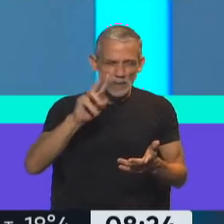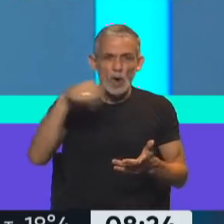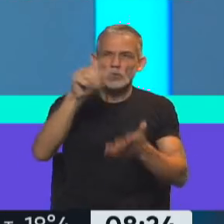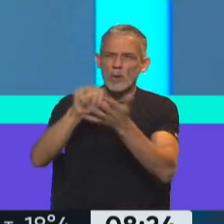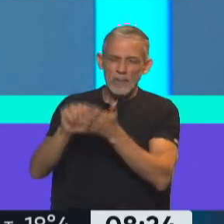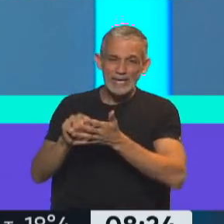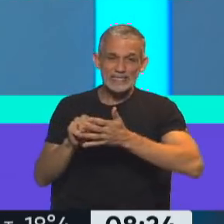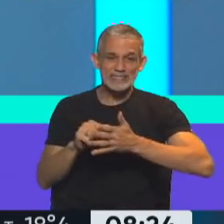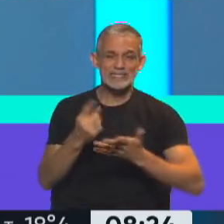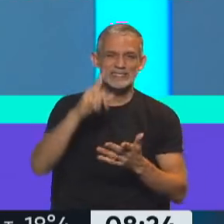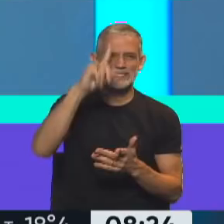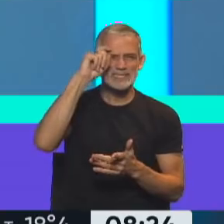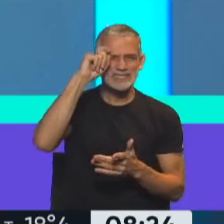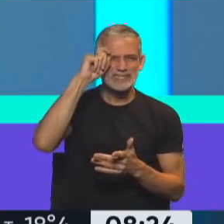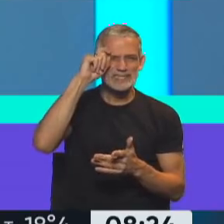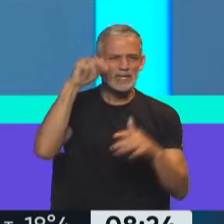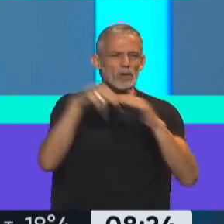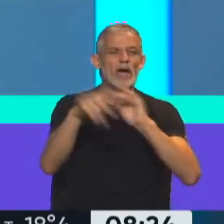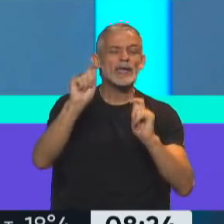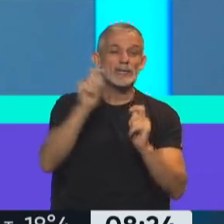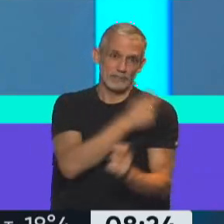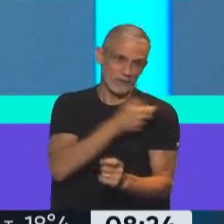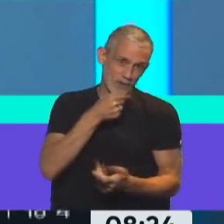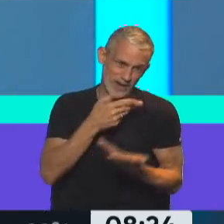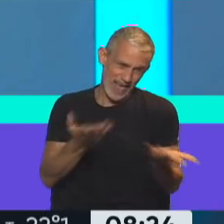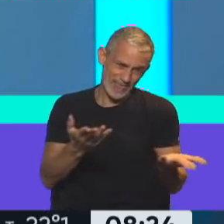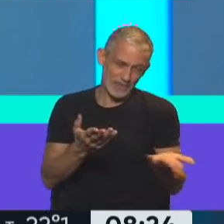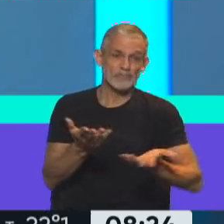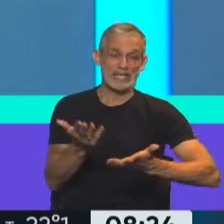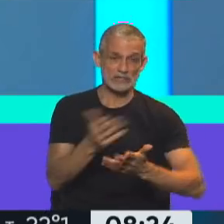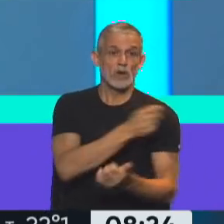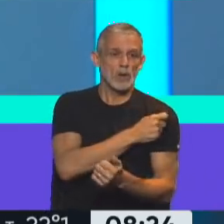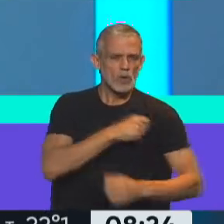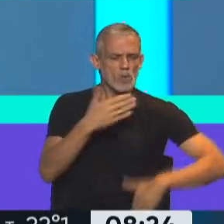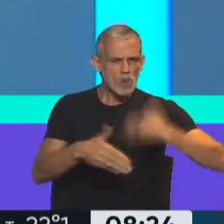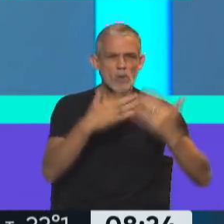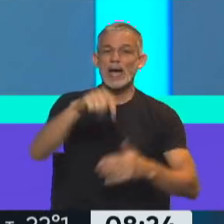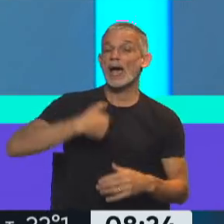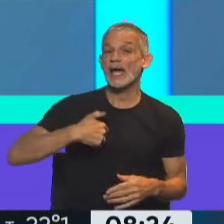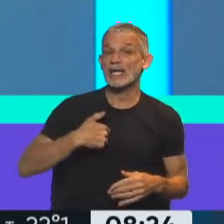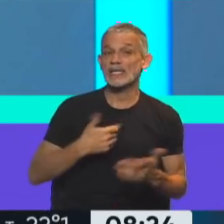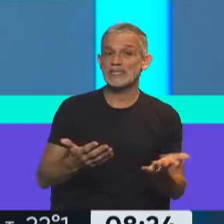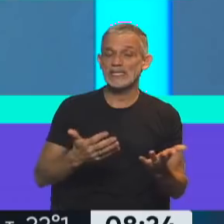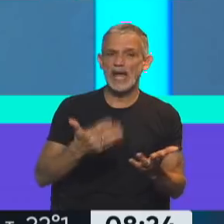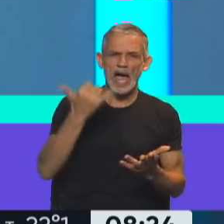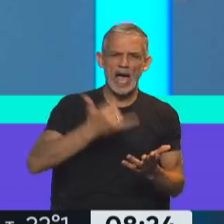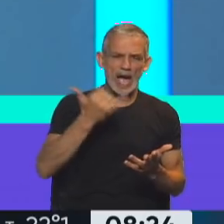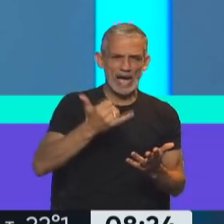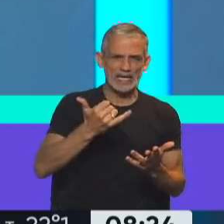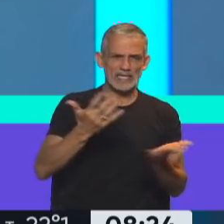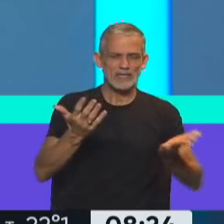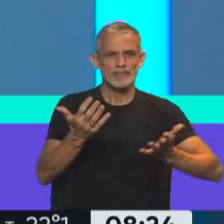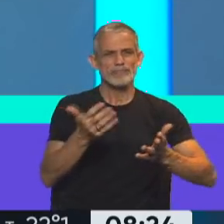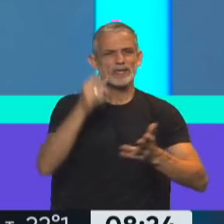países, los que ocupan las terapias intensivas son los no vacunados. Entonces, el avance con la vacunación en todo el país. En Argentina tenemos